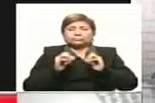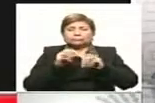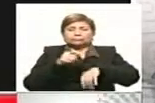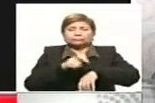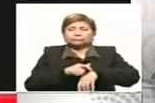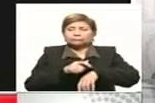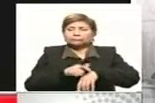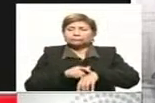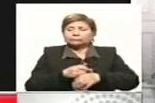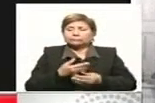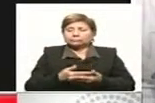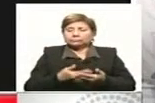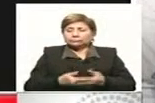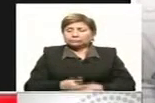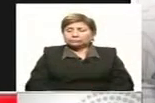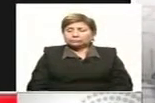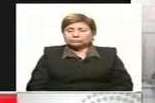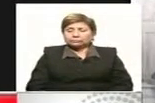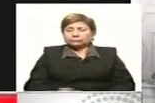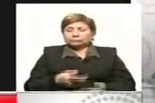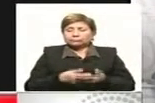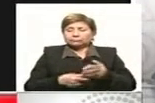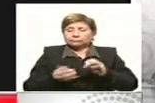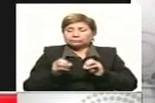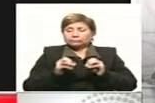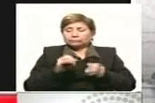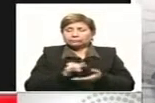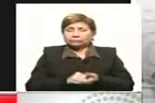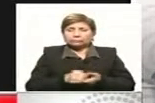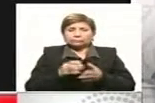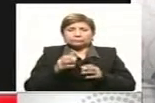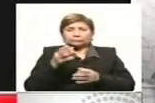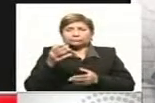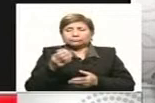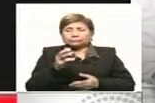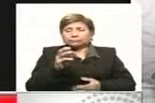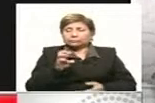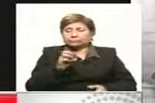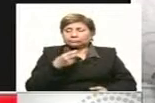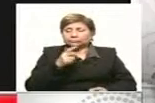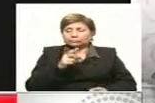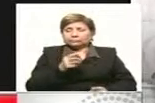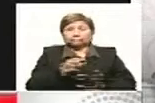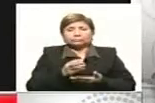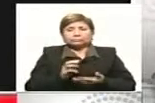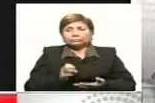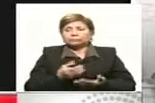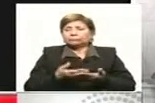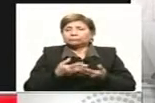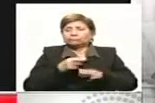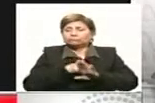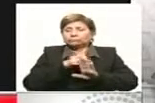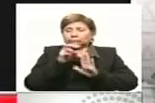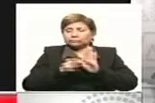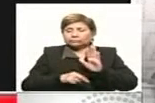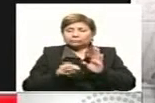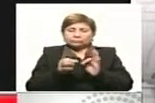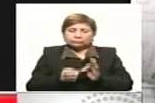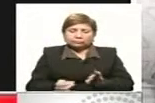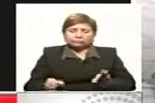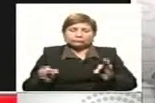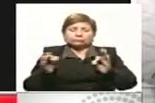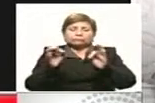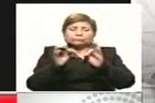en pleno estudio y lo que se va a ejecutar hacia el siguiente año son 692 millones, pero se vienen proyectos importantes también para